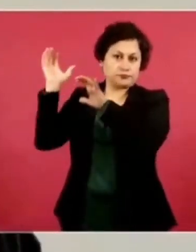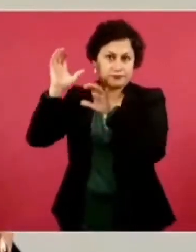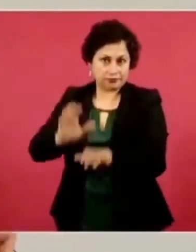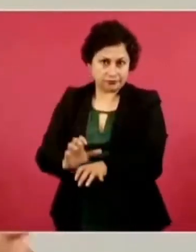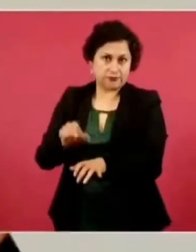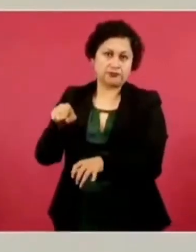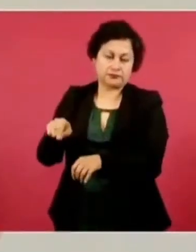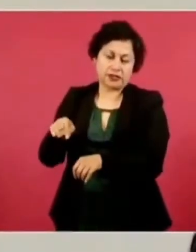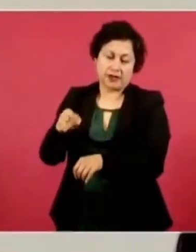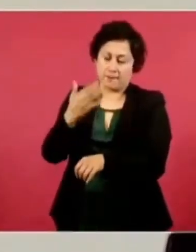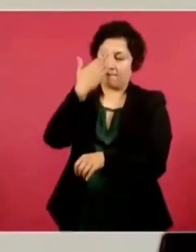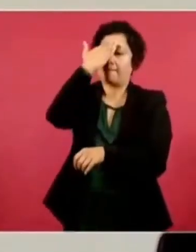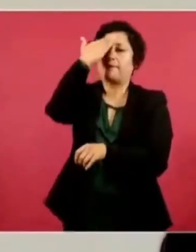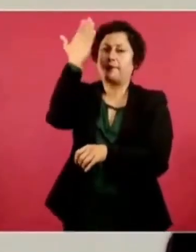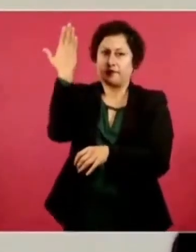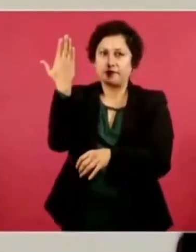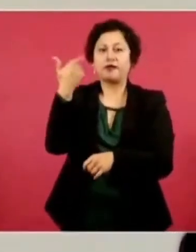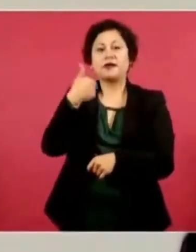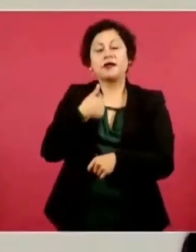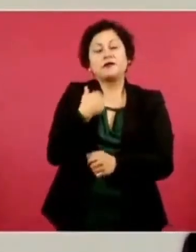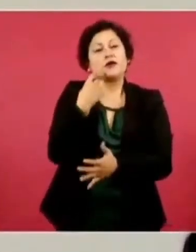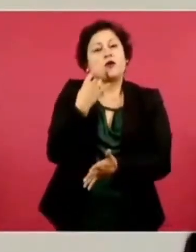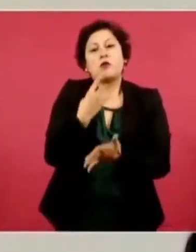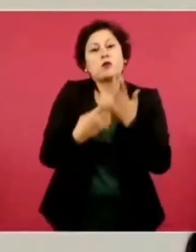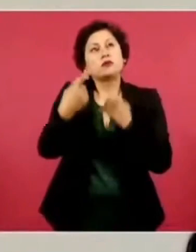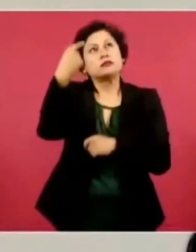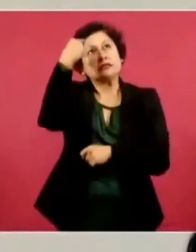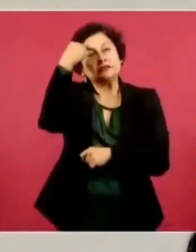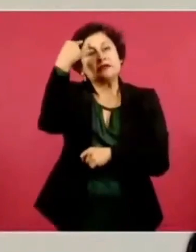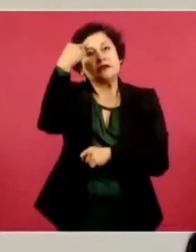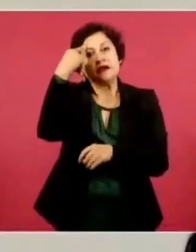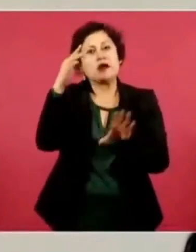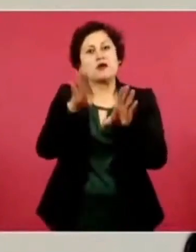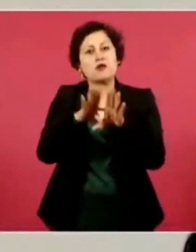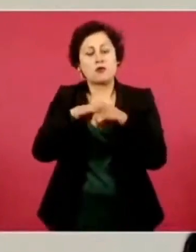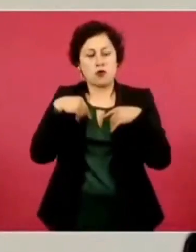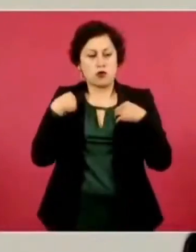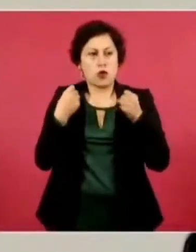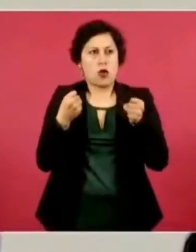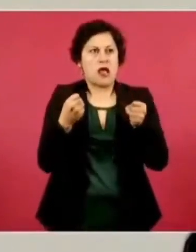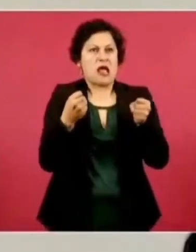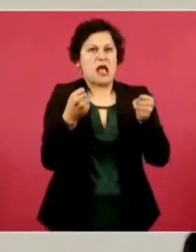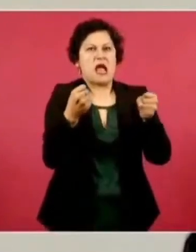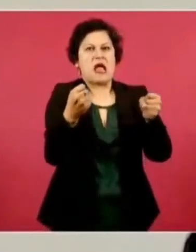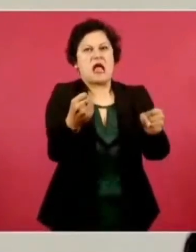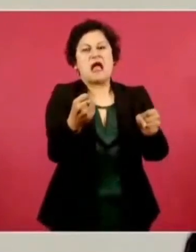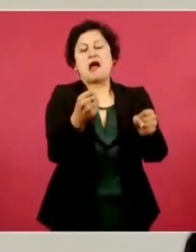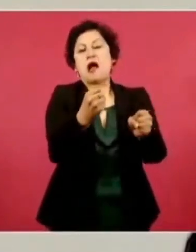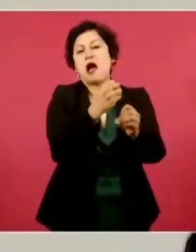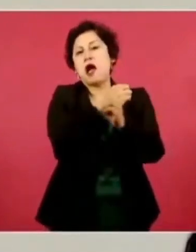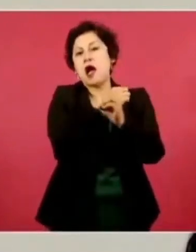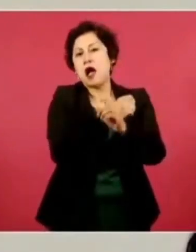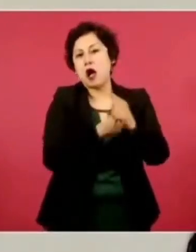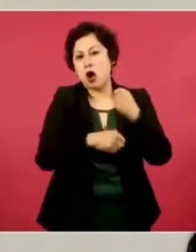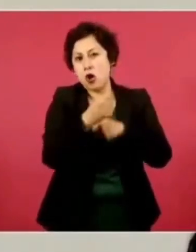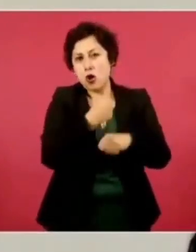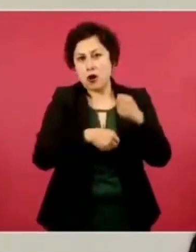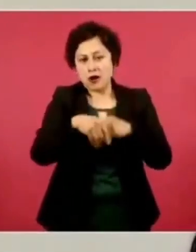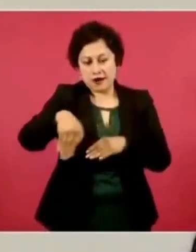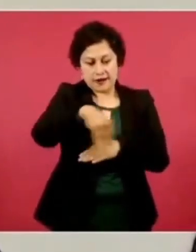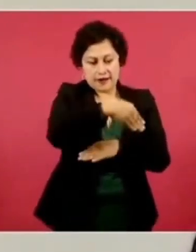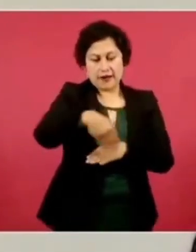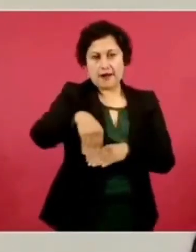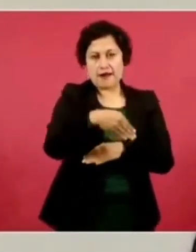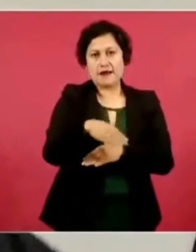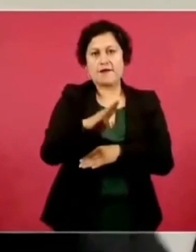Y la única idea que yo traía en la cabeza era impactarme contra un Oxxo que está antes de llegar a Belisario Domínguez y Javier